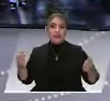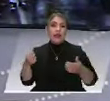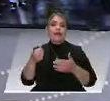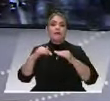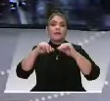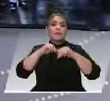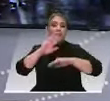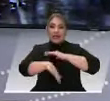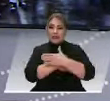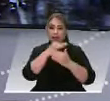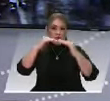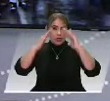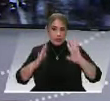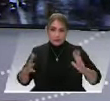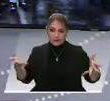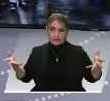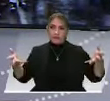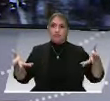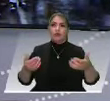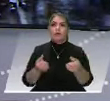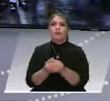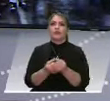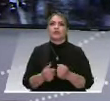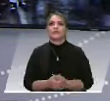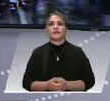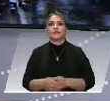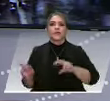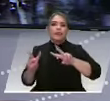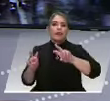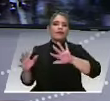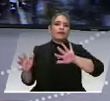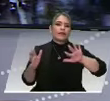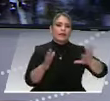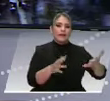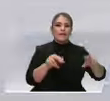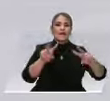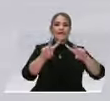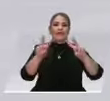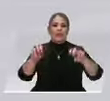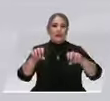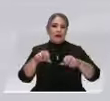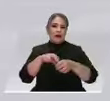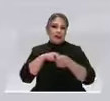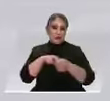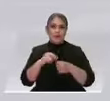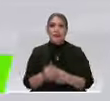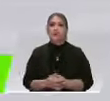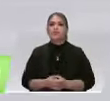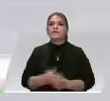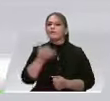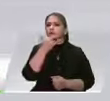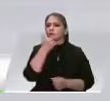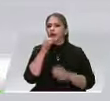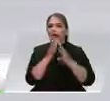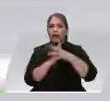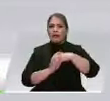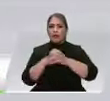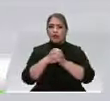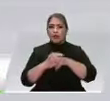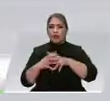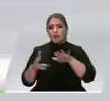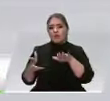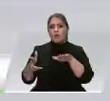Pasemos a temas de movilidad. Un accidente en el que se vieron involucrados una motocicleta y un tractocamión provocó la muerte de uno de los conductores.